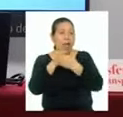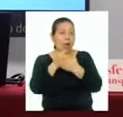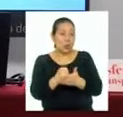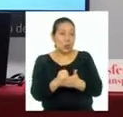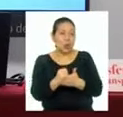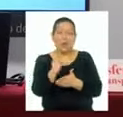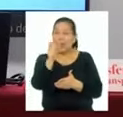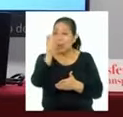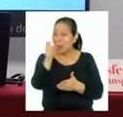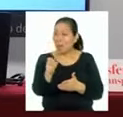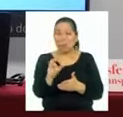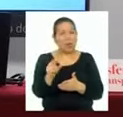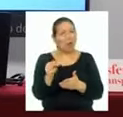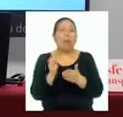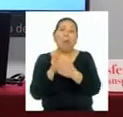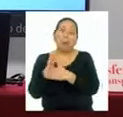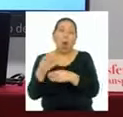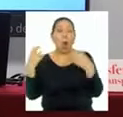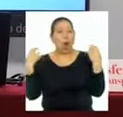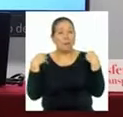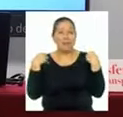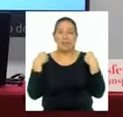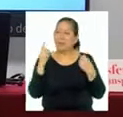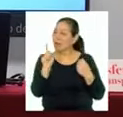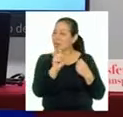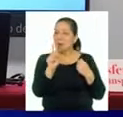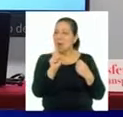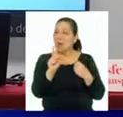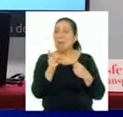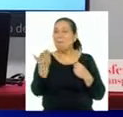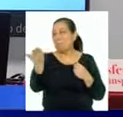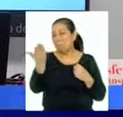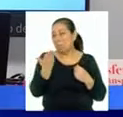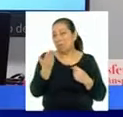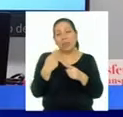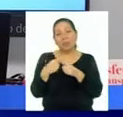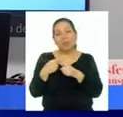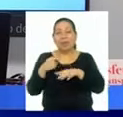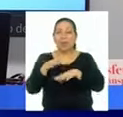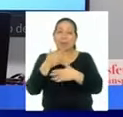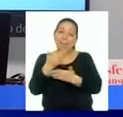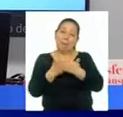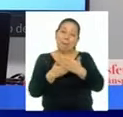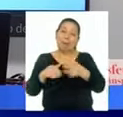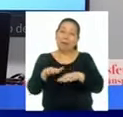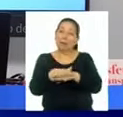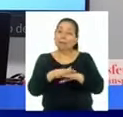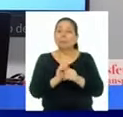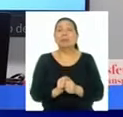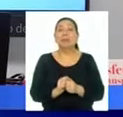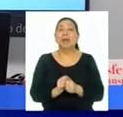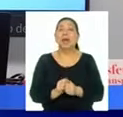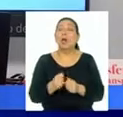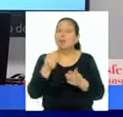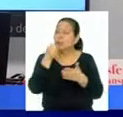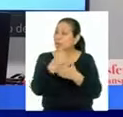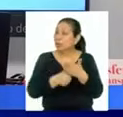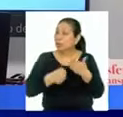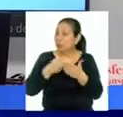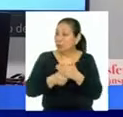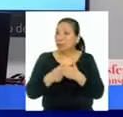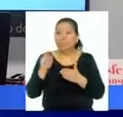a que el ciudadano no tenga que ir a las oficinas de la SUNARP a pedir los distintos trámites que ahí se brindan. En la lucha contra